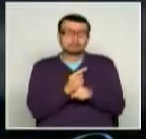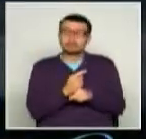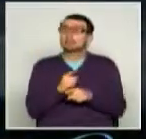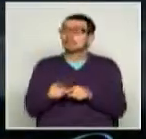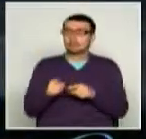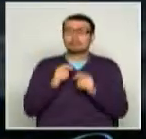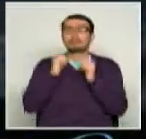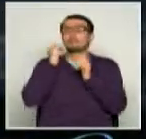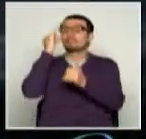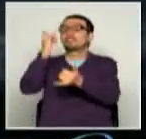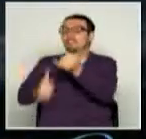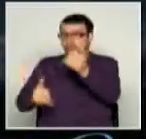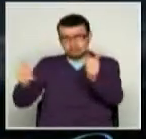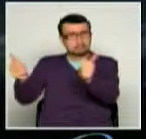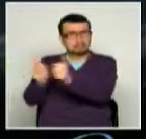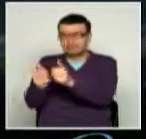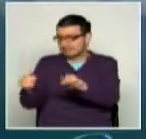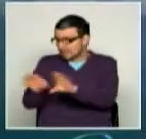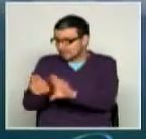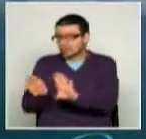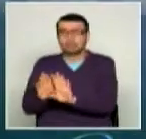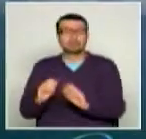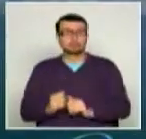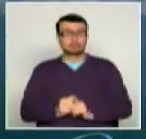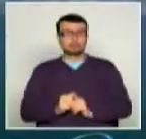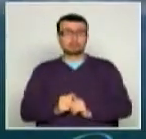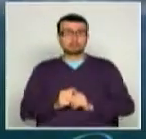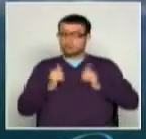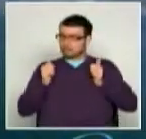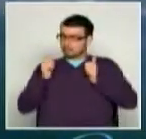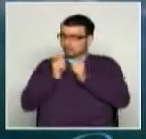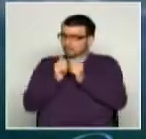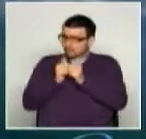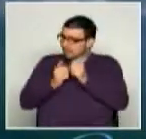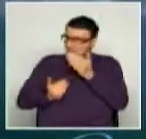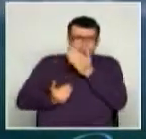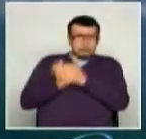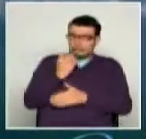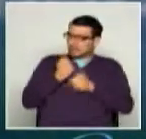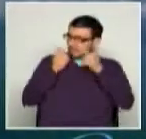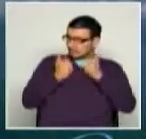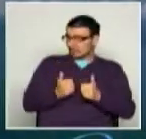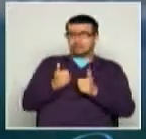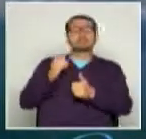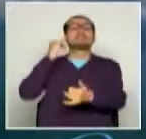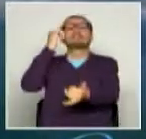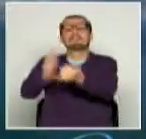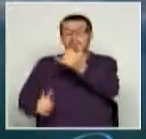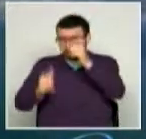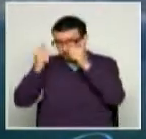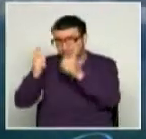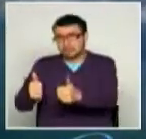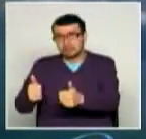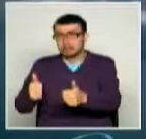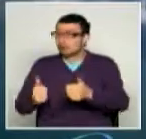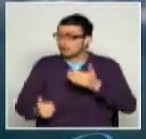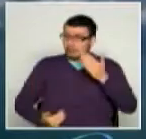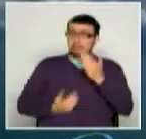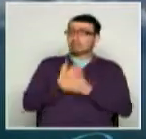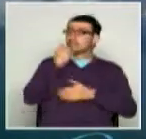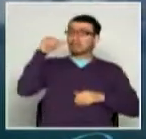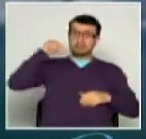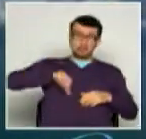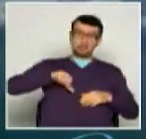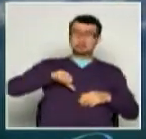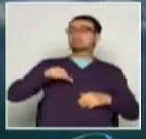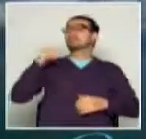al final. Lo que traigas a una relación en su comienzo es lo que tendrás que recoger cuando se termine.